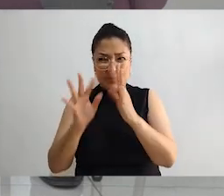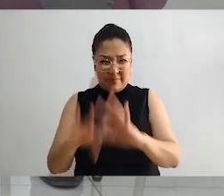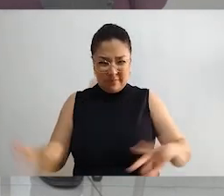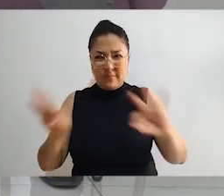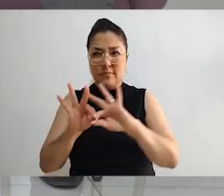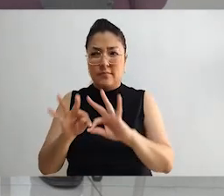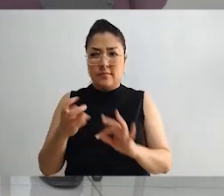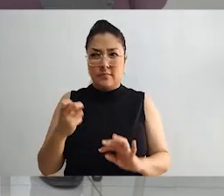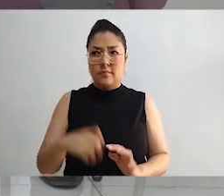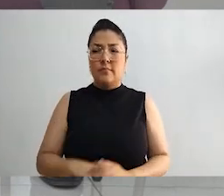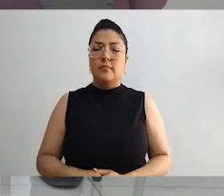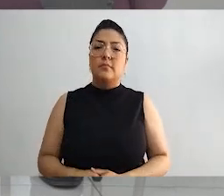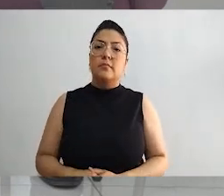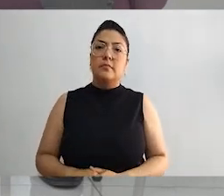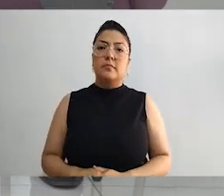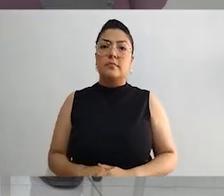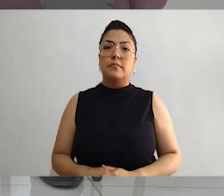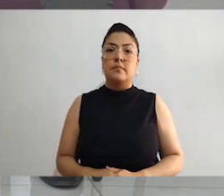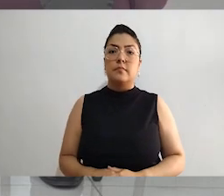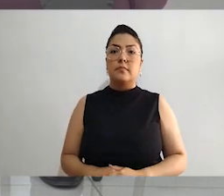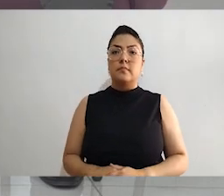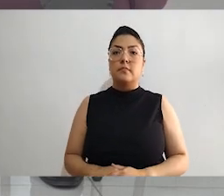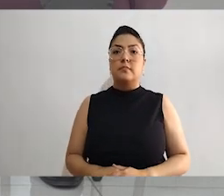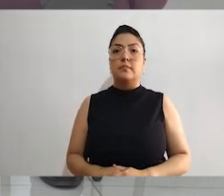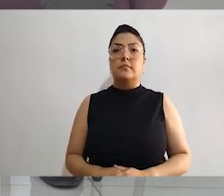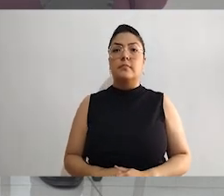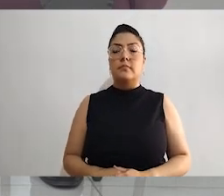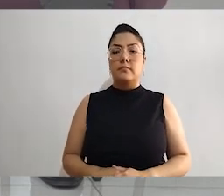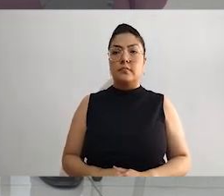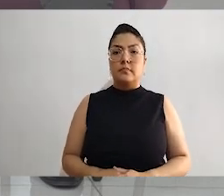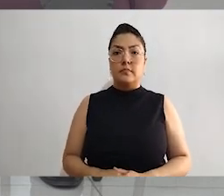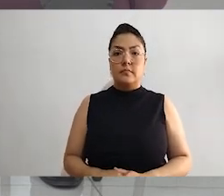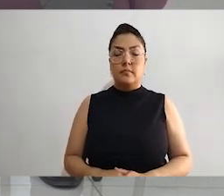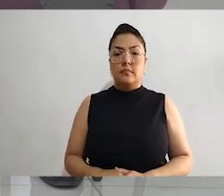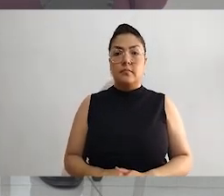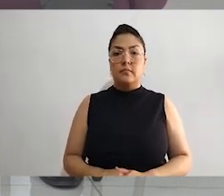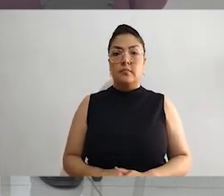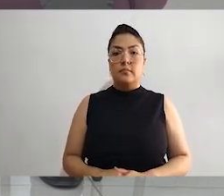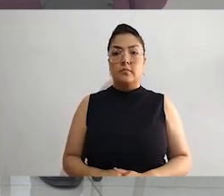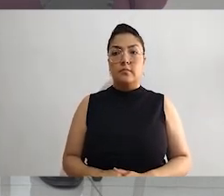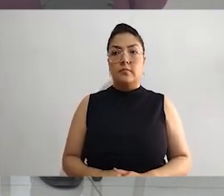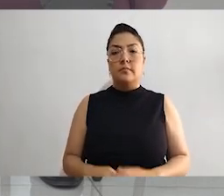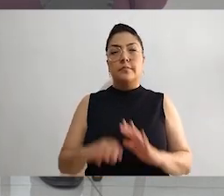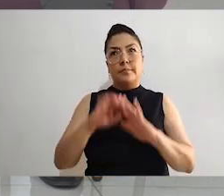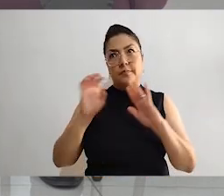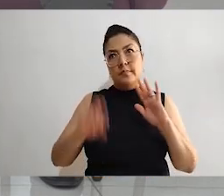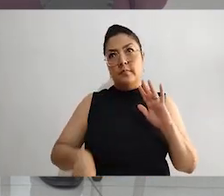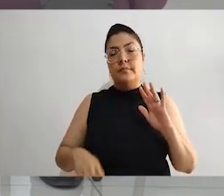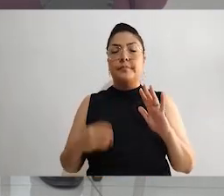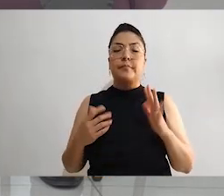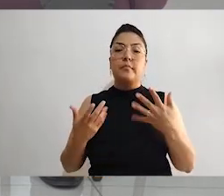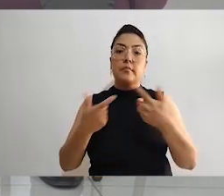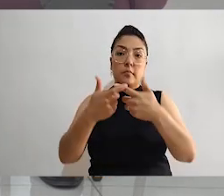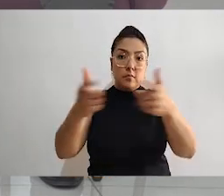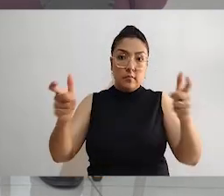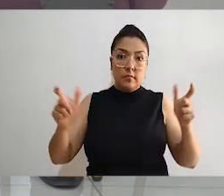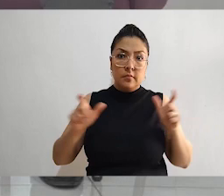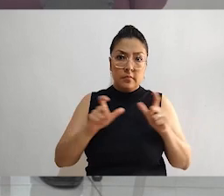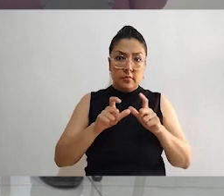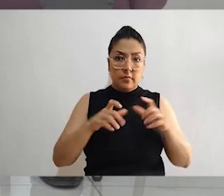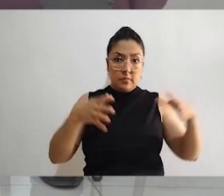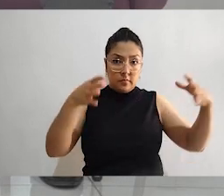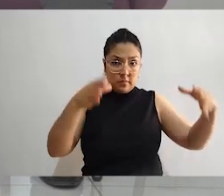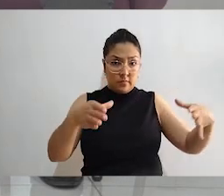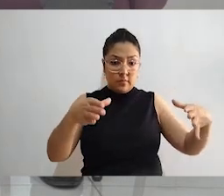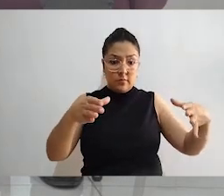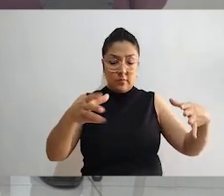lo explicaba muy bien Ortega y Gasset en su momento, una generación se oponía de alguna forma a la